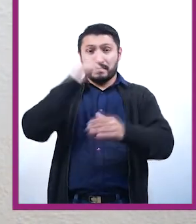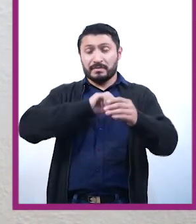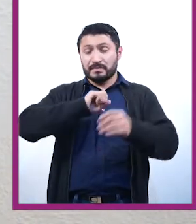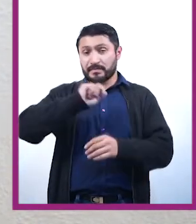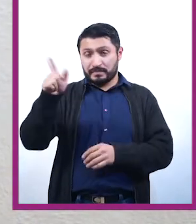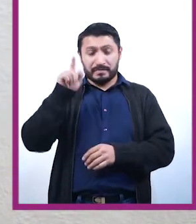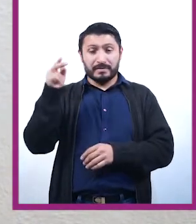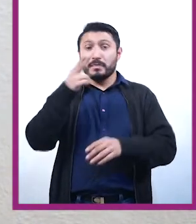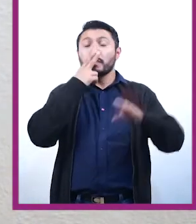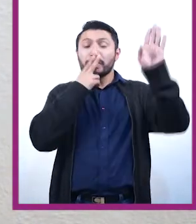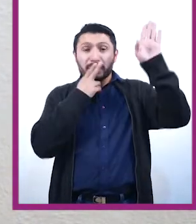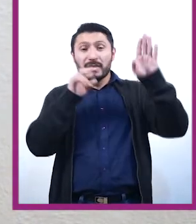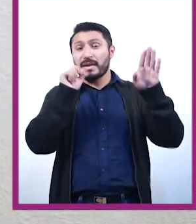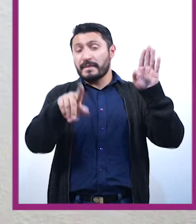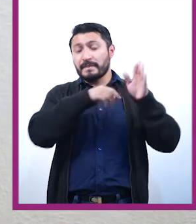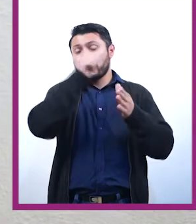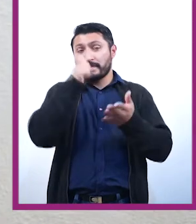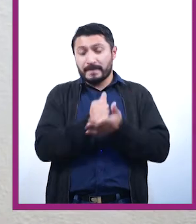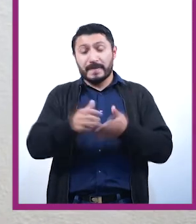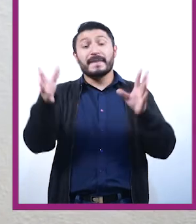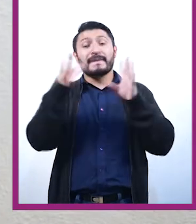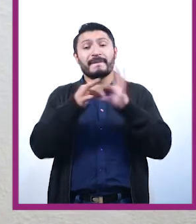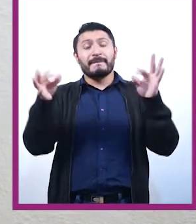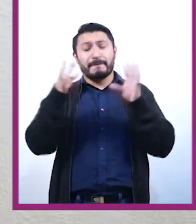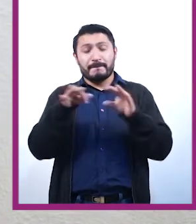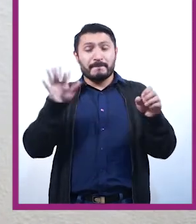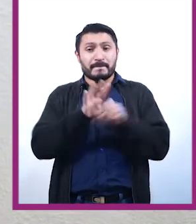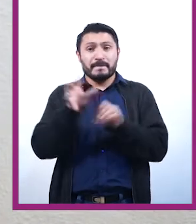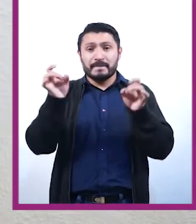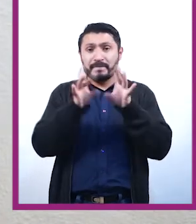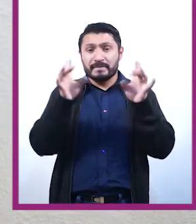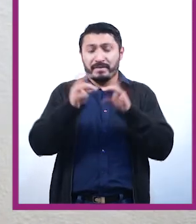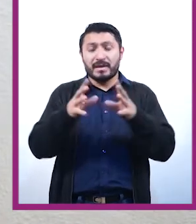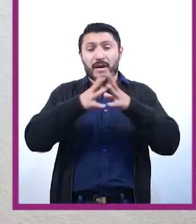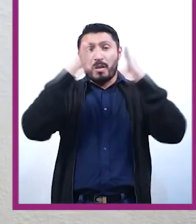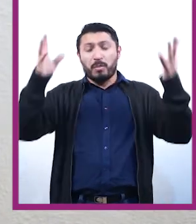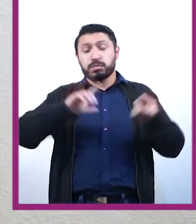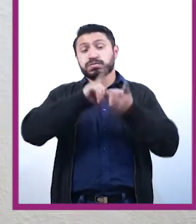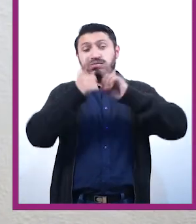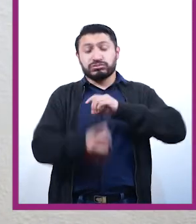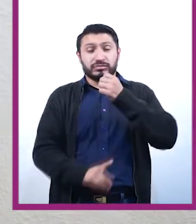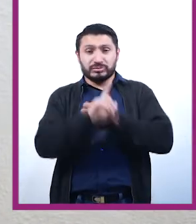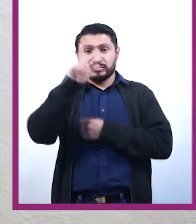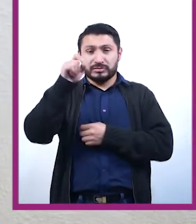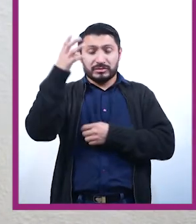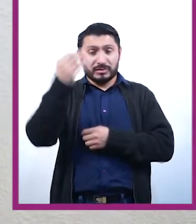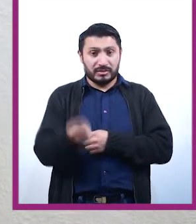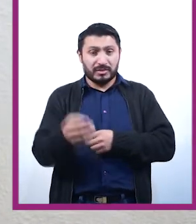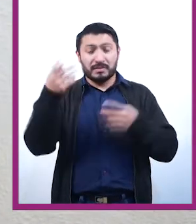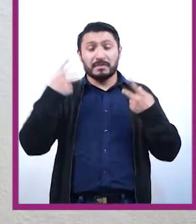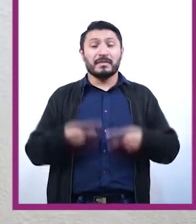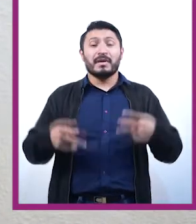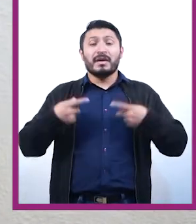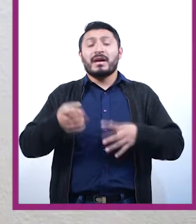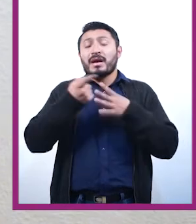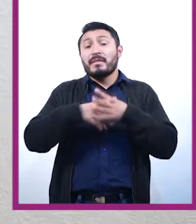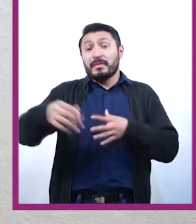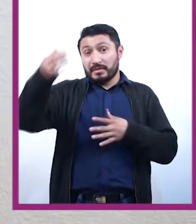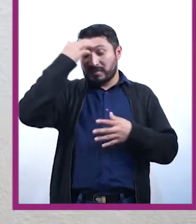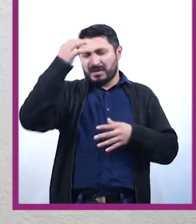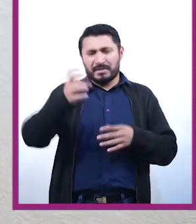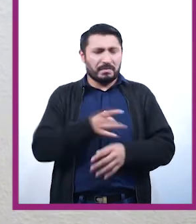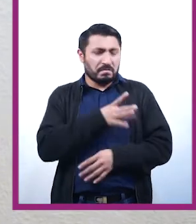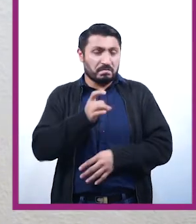esta misma ciudad. Explica que con los efectos de la Gran Depresión y la crisis del 29, la gente comenzó a experimentar